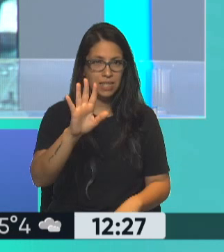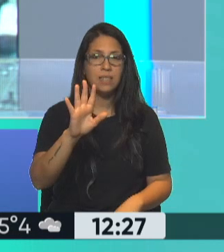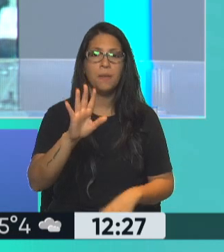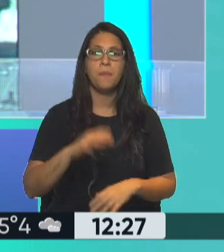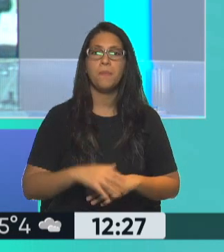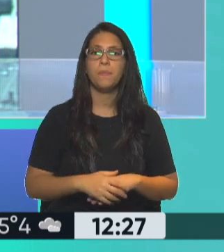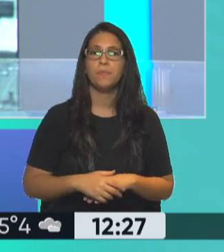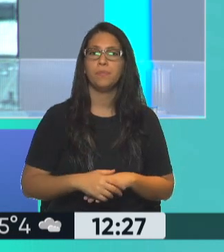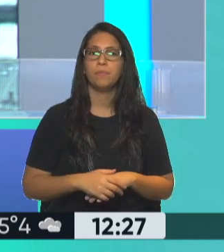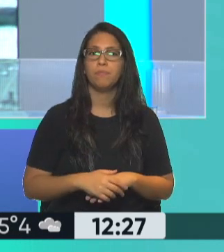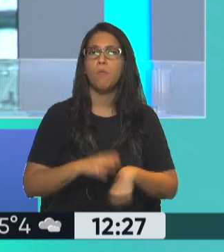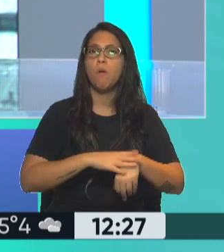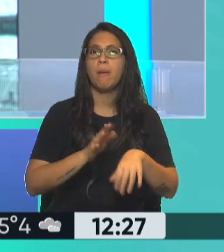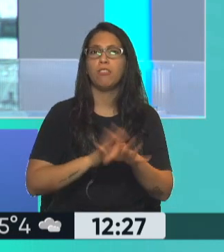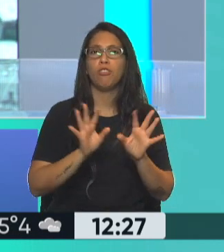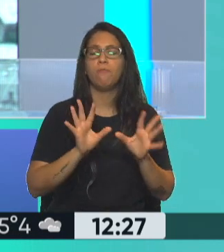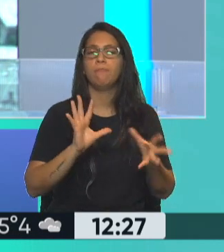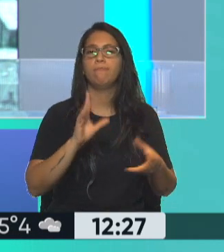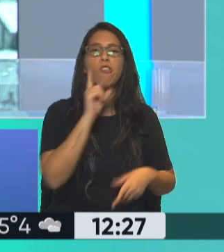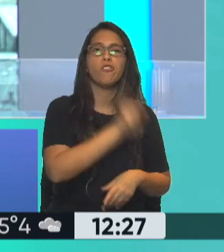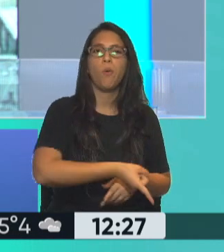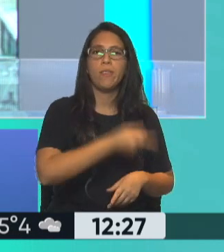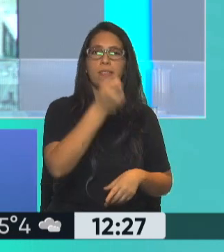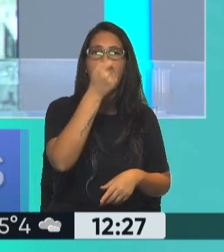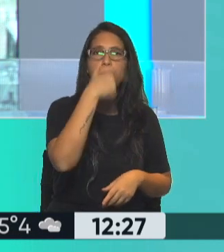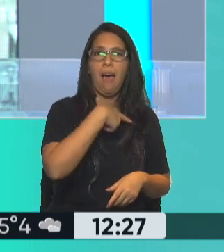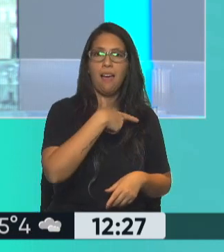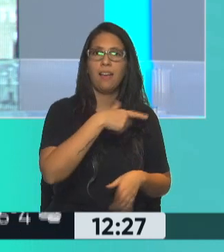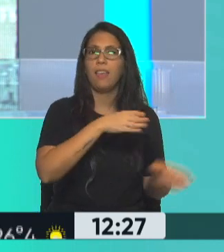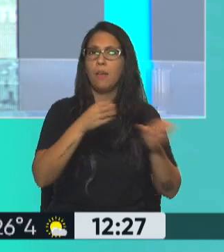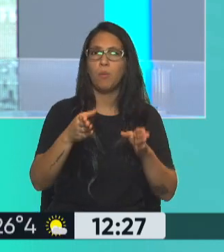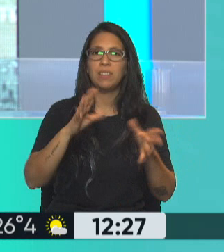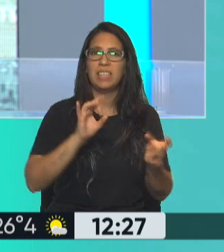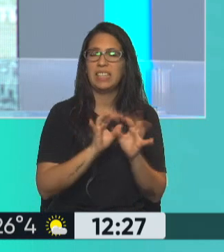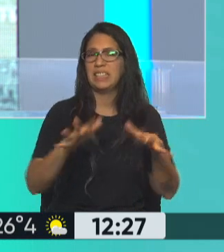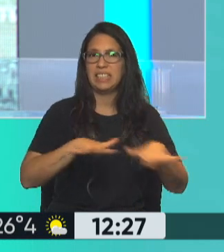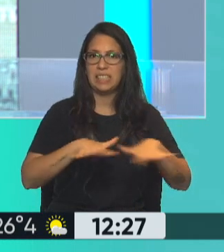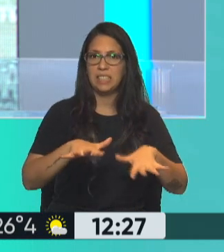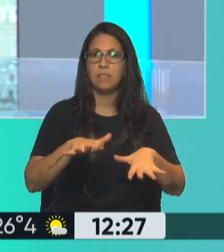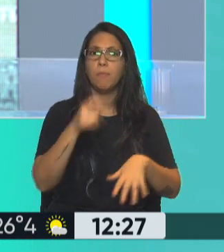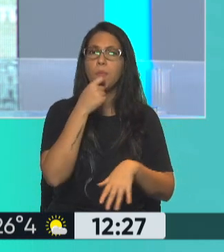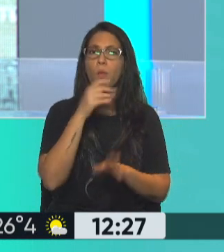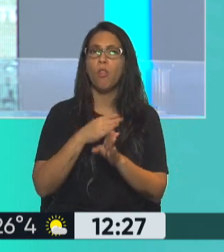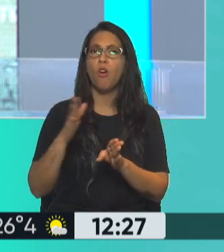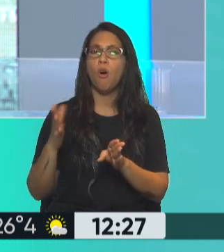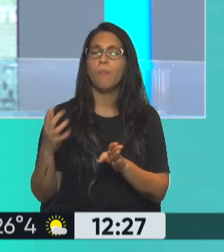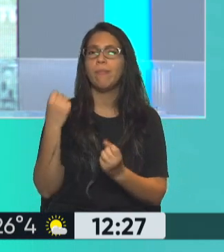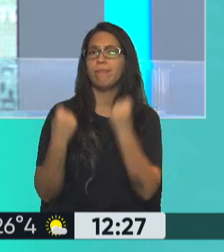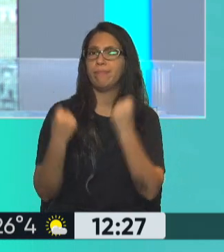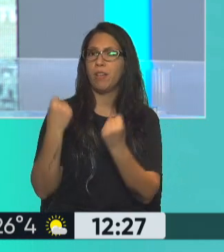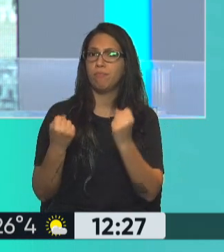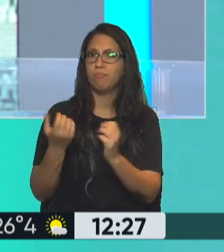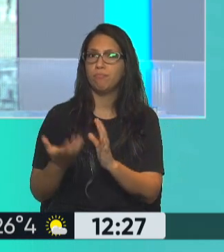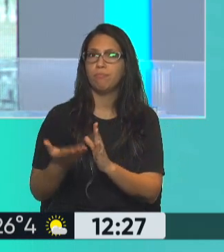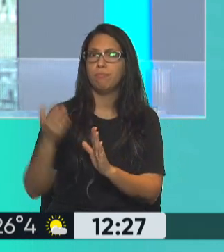de las crisis y las consecuencias inmediatas que tiene. Generalmente hay un rezago entre la recuperación económica o la